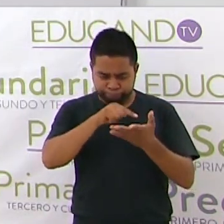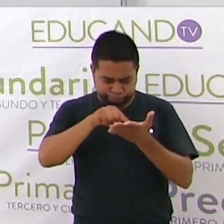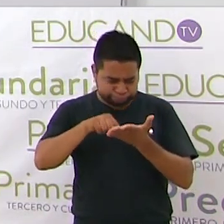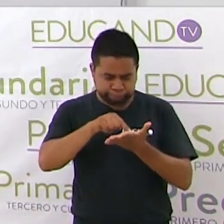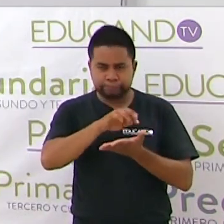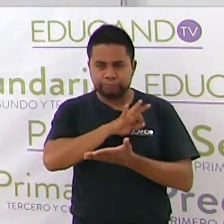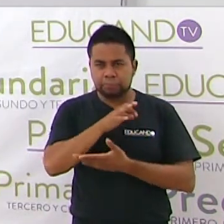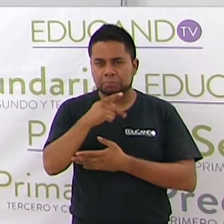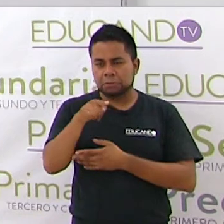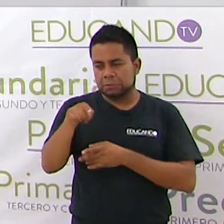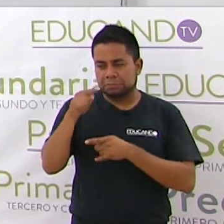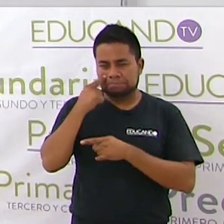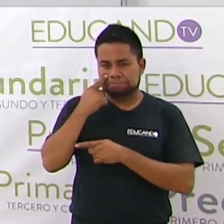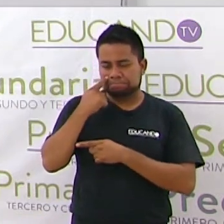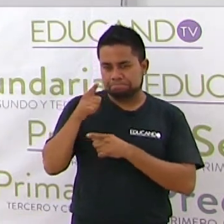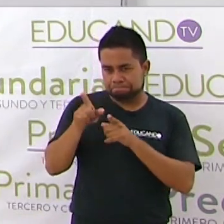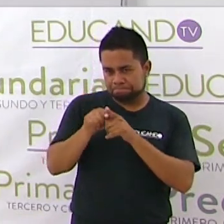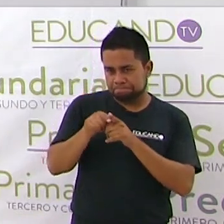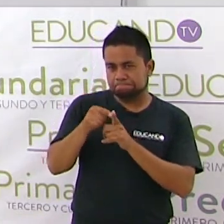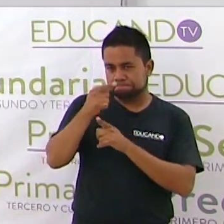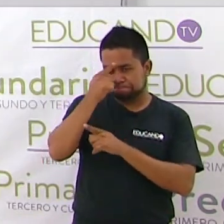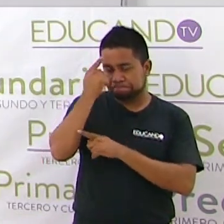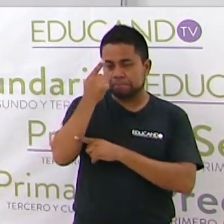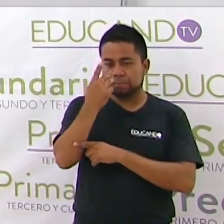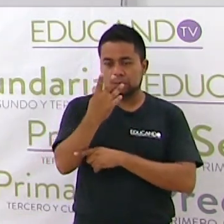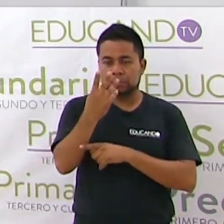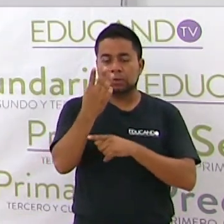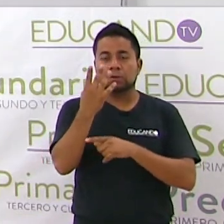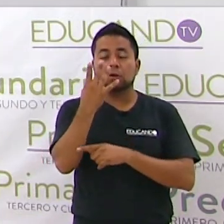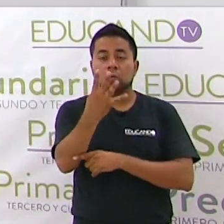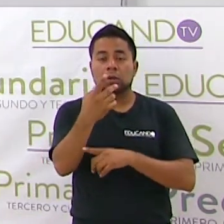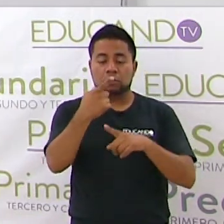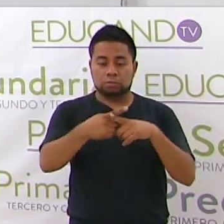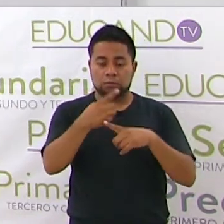esto más fácil. 4 por